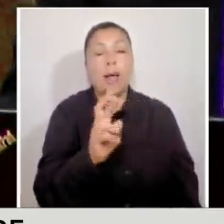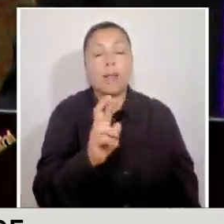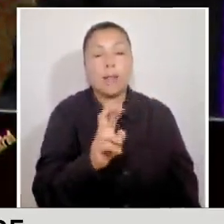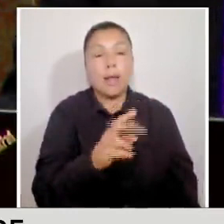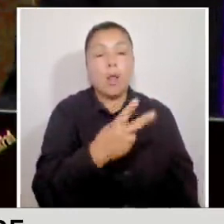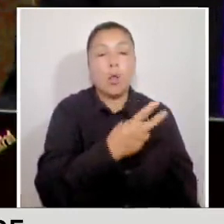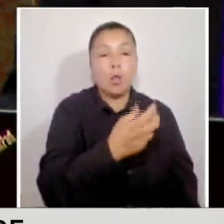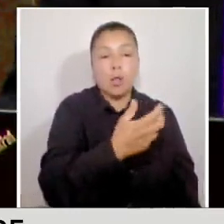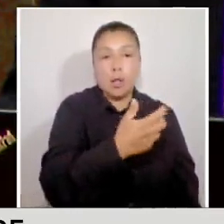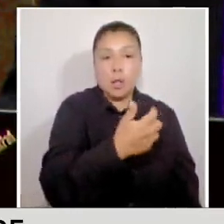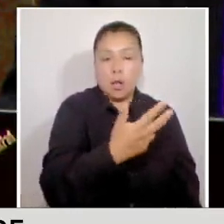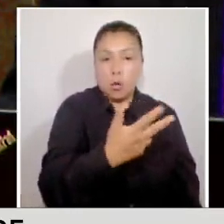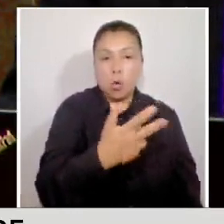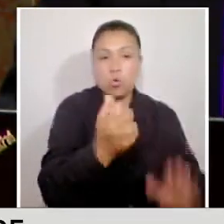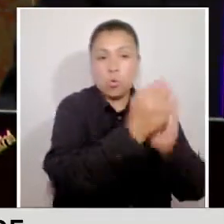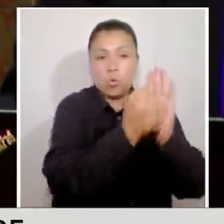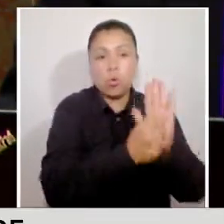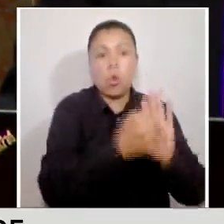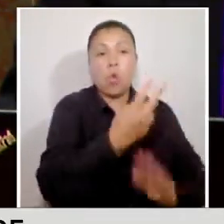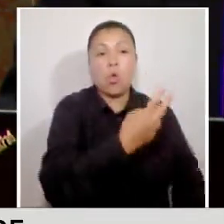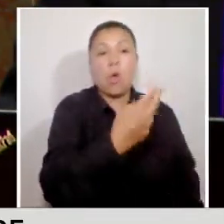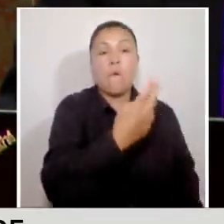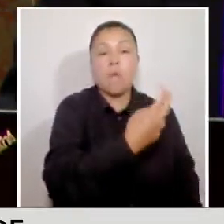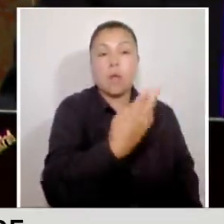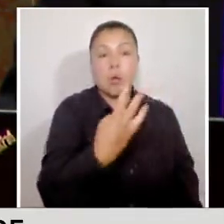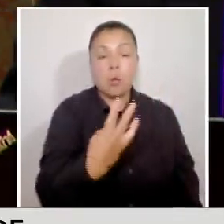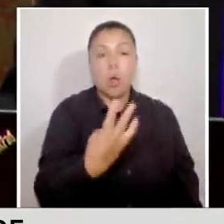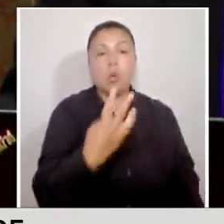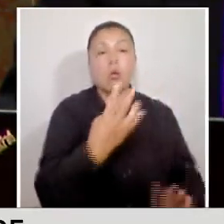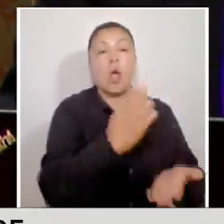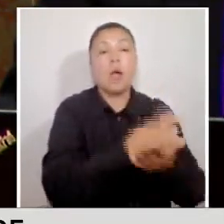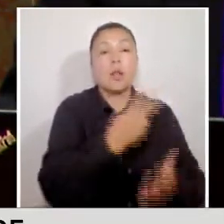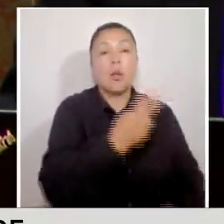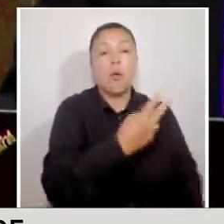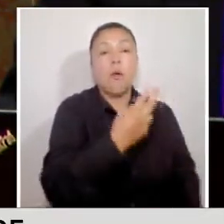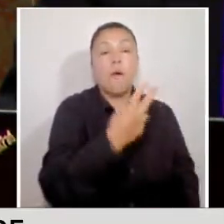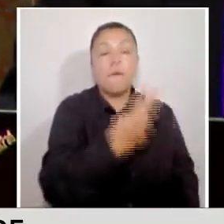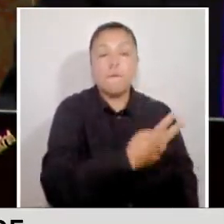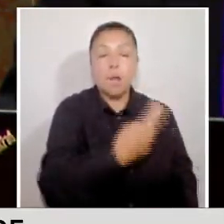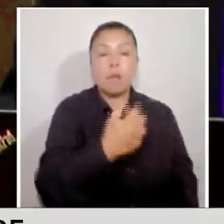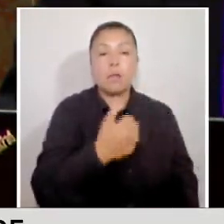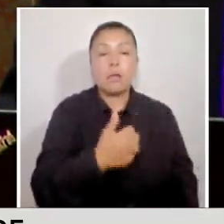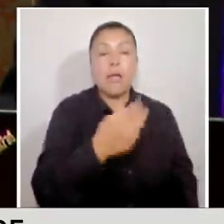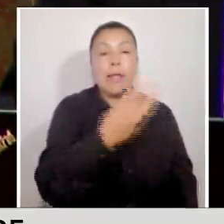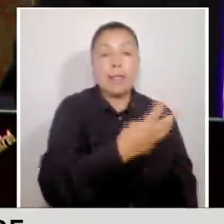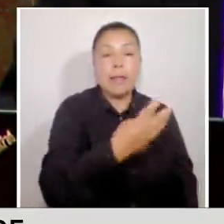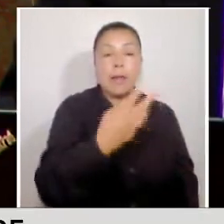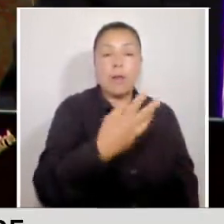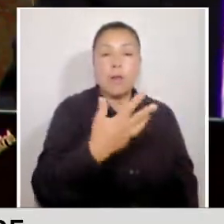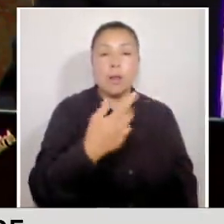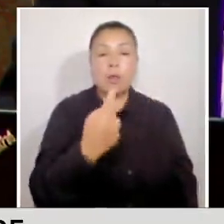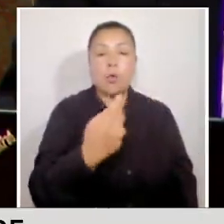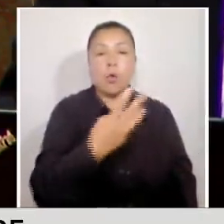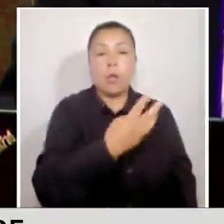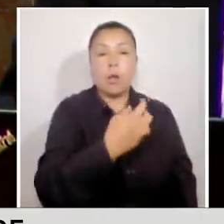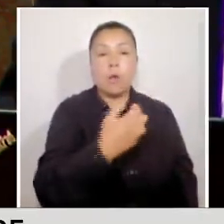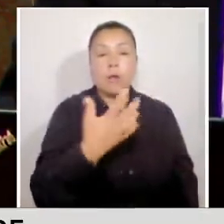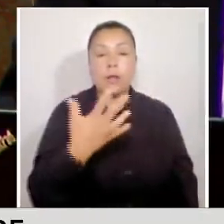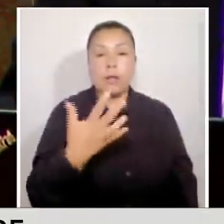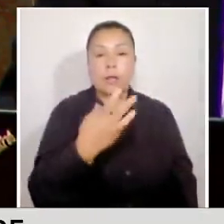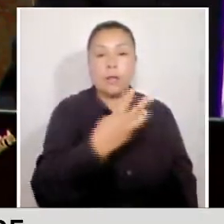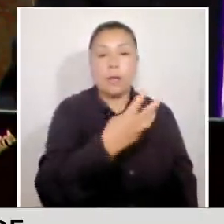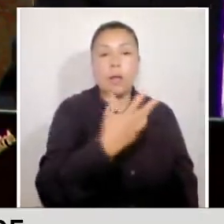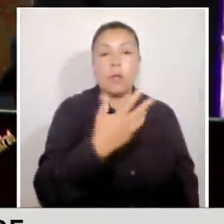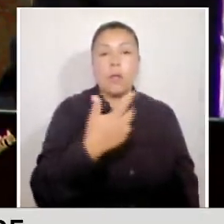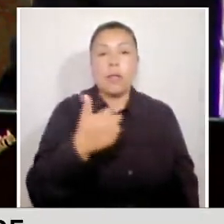relación con los artículos 224 a 226 391 395 396